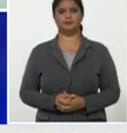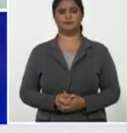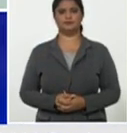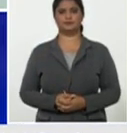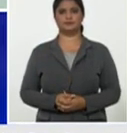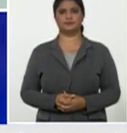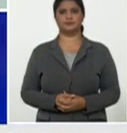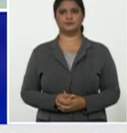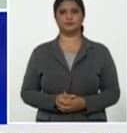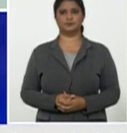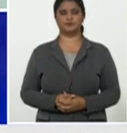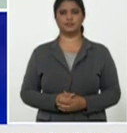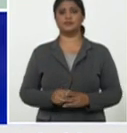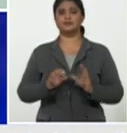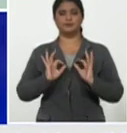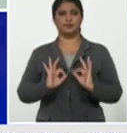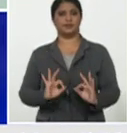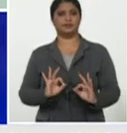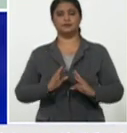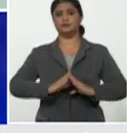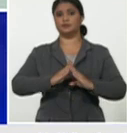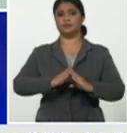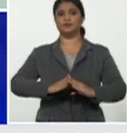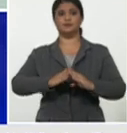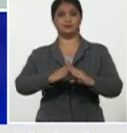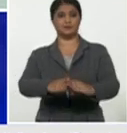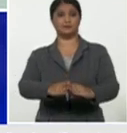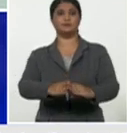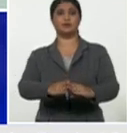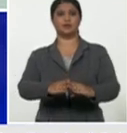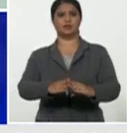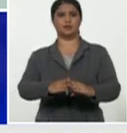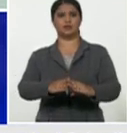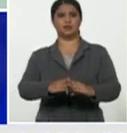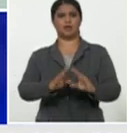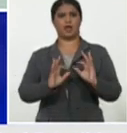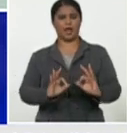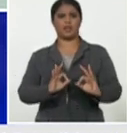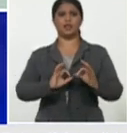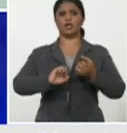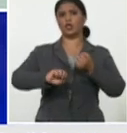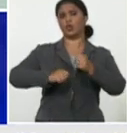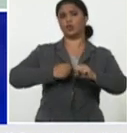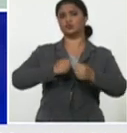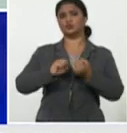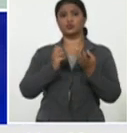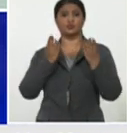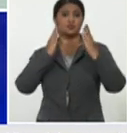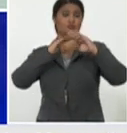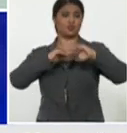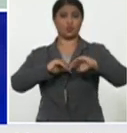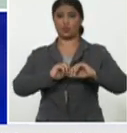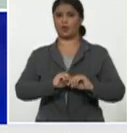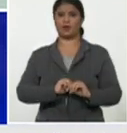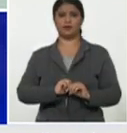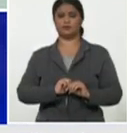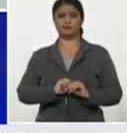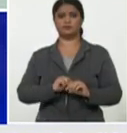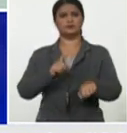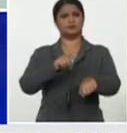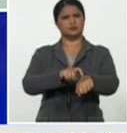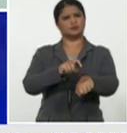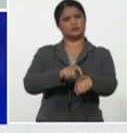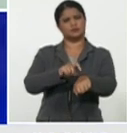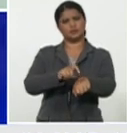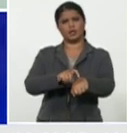Granma, otra provincia que tuvo estabilidad mucho tiempo, se complicó, tuvo cifras